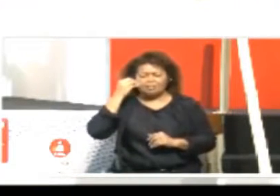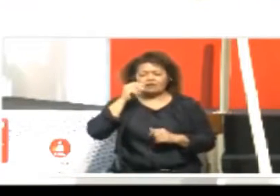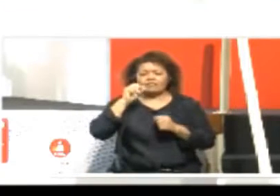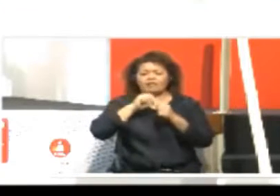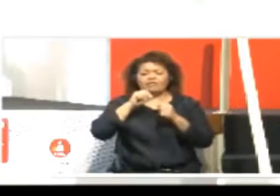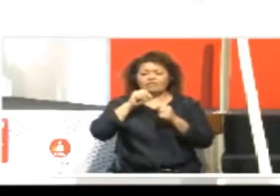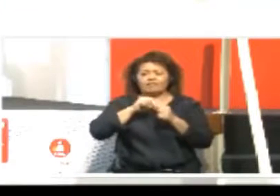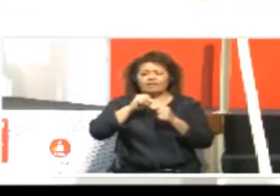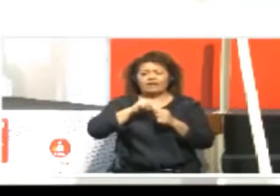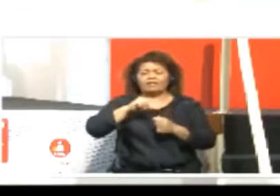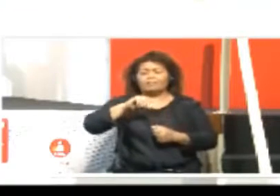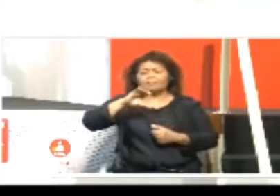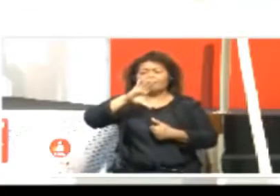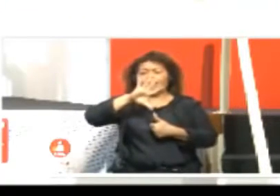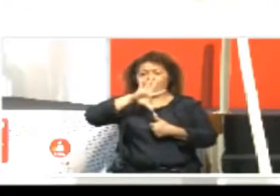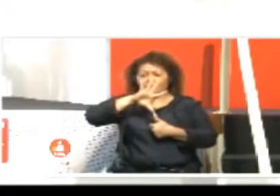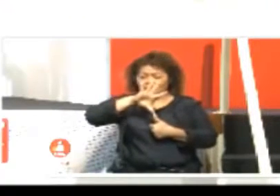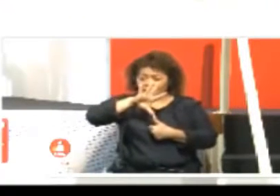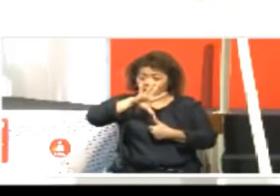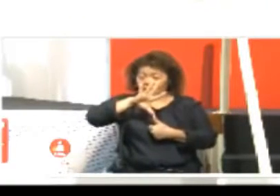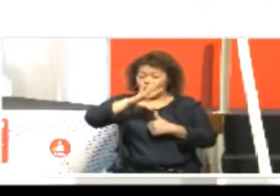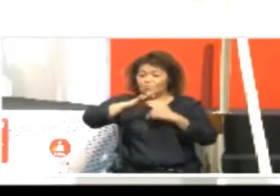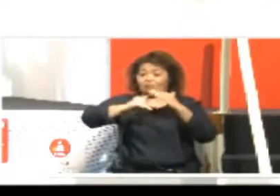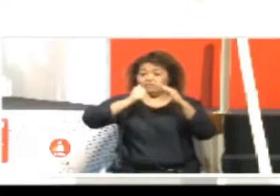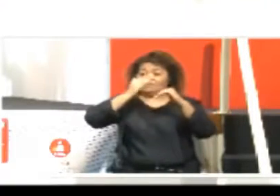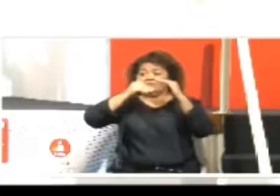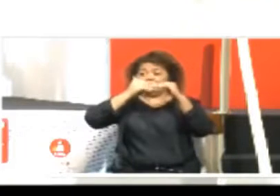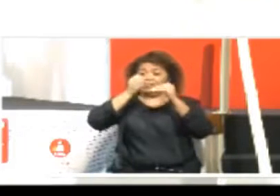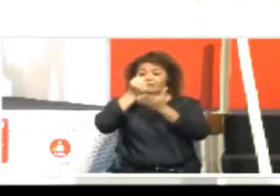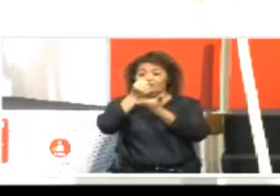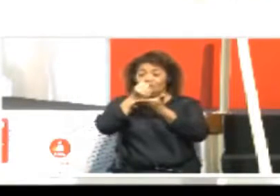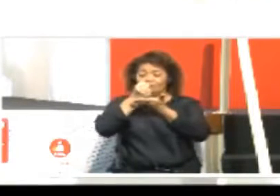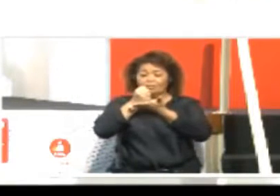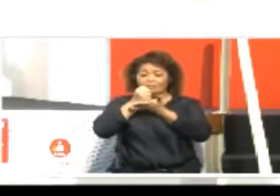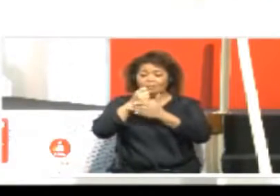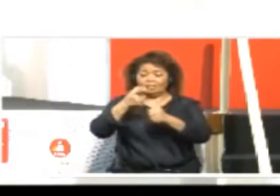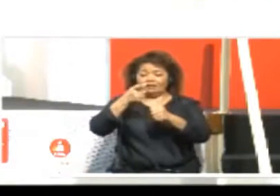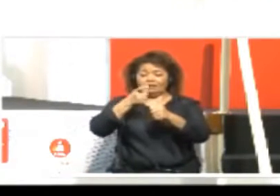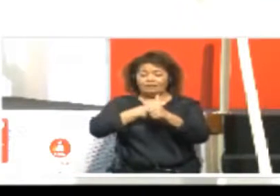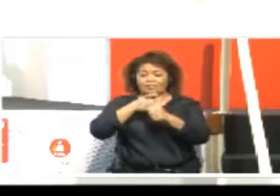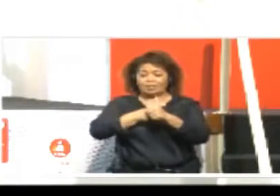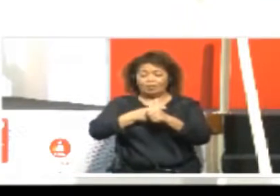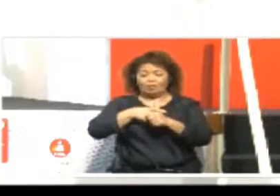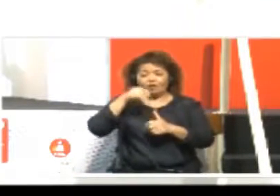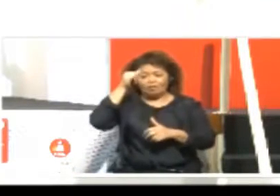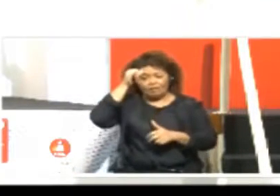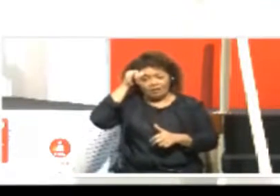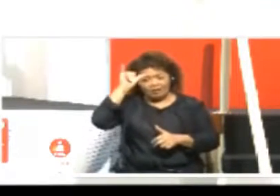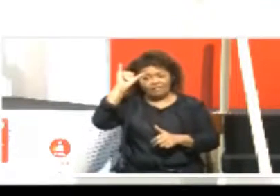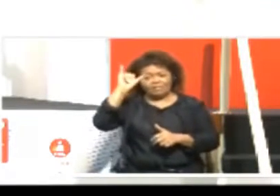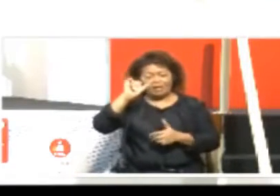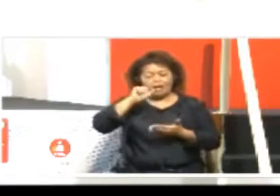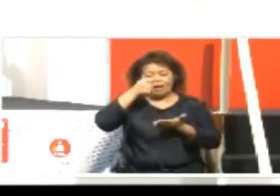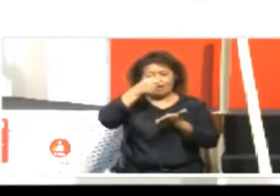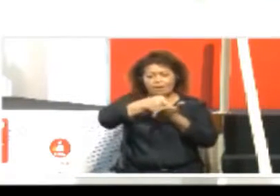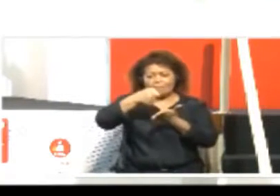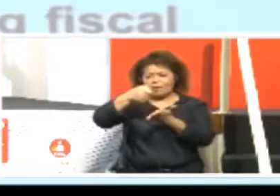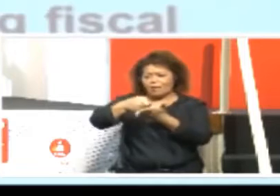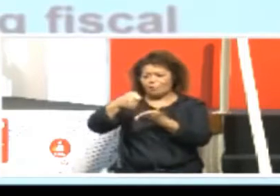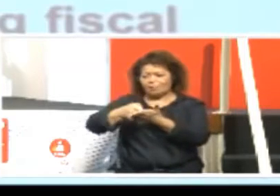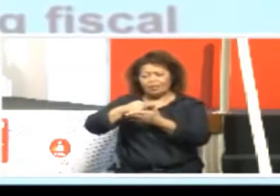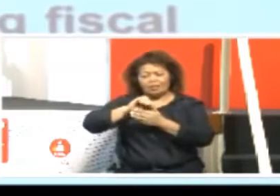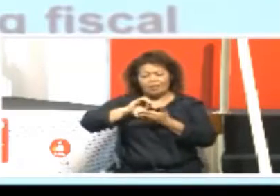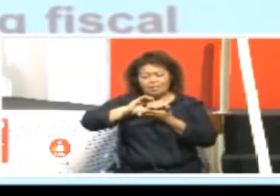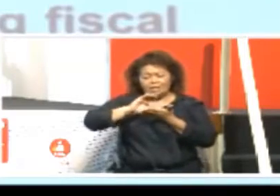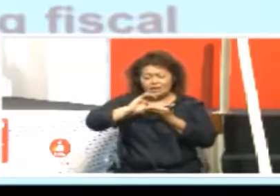la sostenibilidad fiscal. Una es evitar que se endeuden y la otra práctica que sugiere las buenas prácticas de gobernanza es